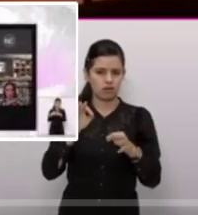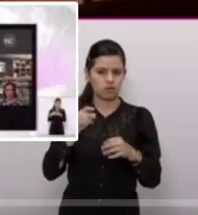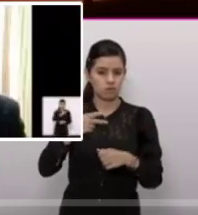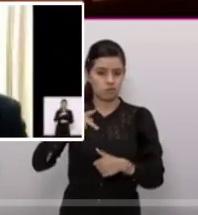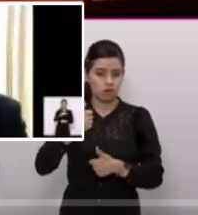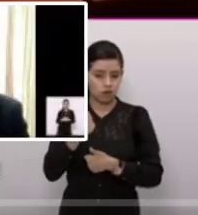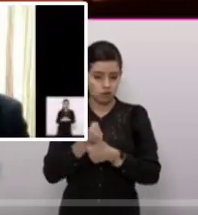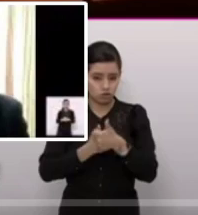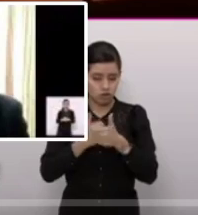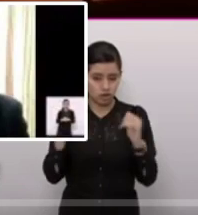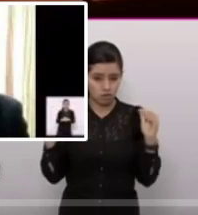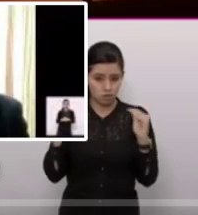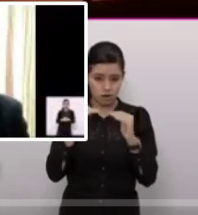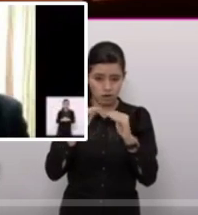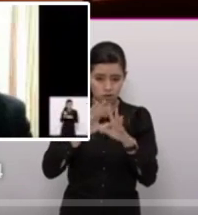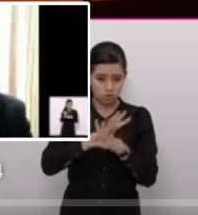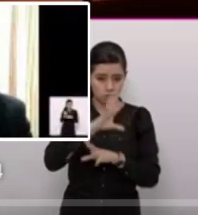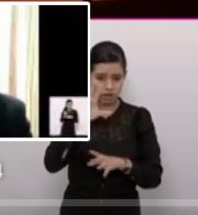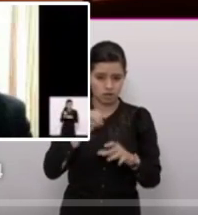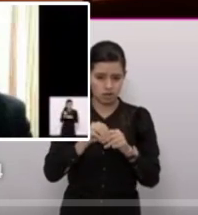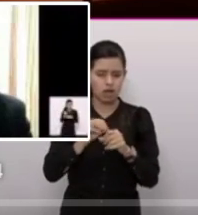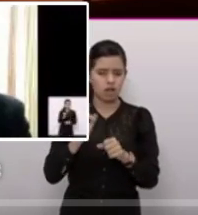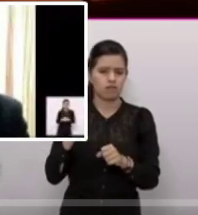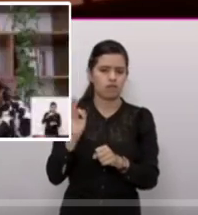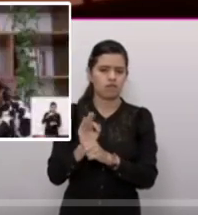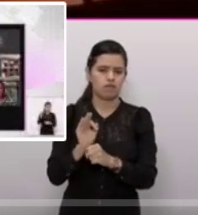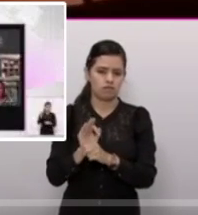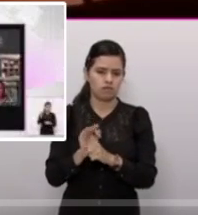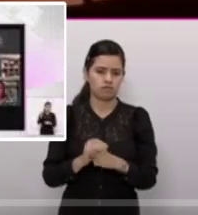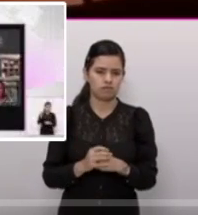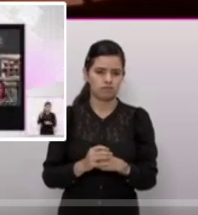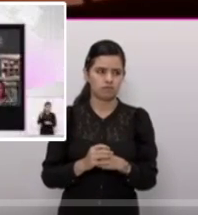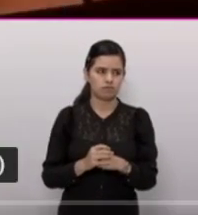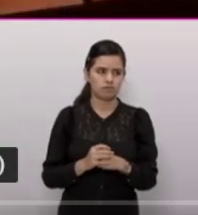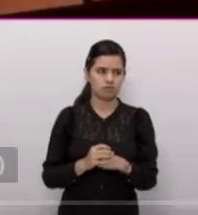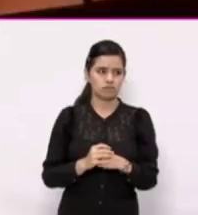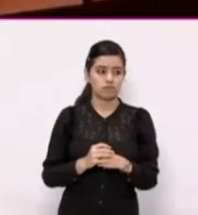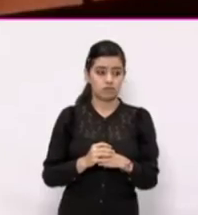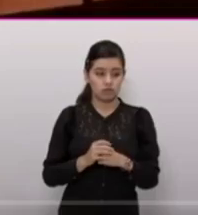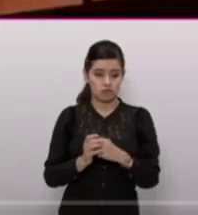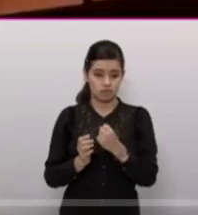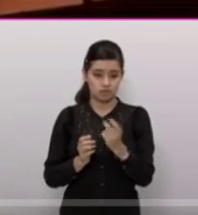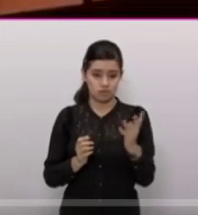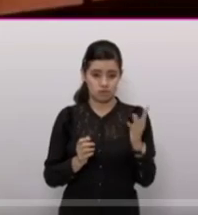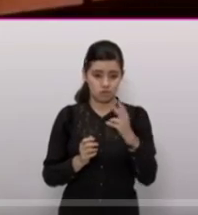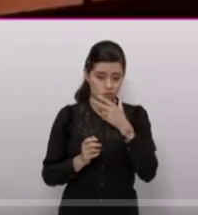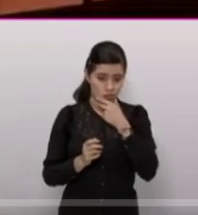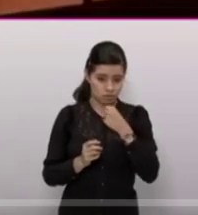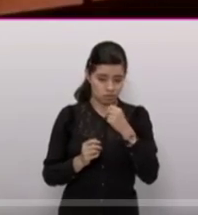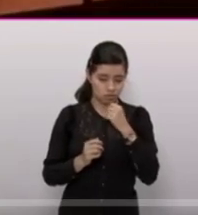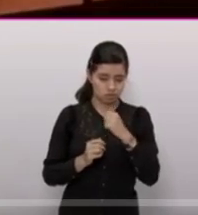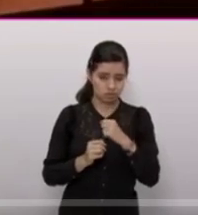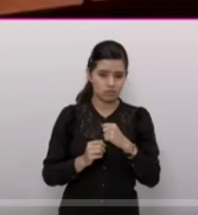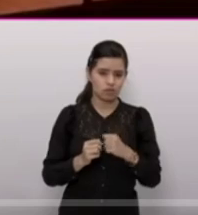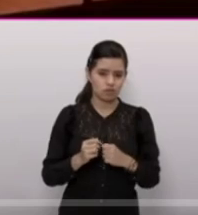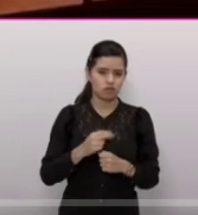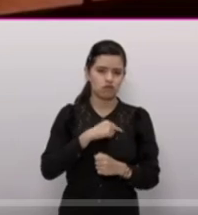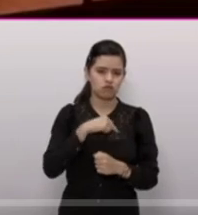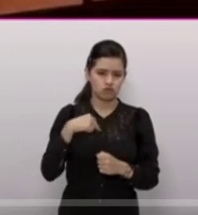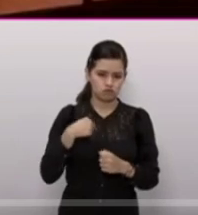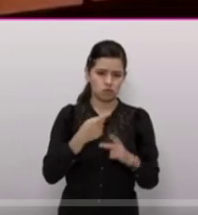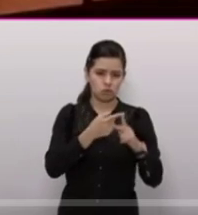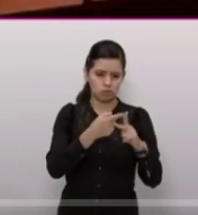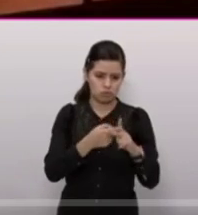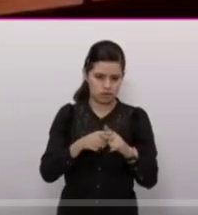la igualdad plena de las mujeres frente a los hombres. Fuimos pioneros